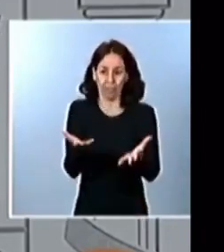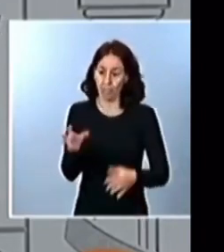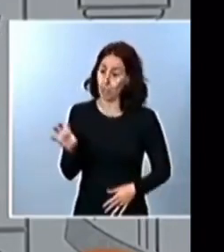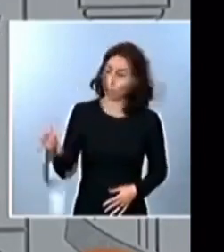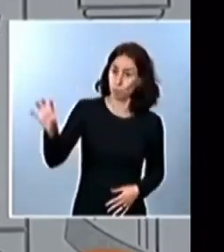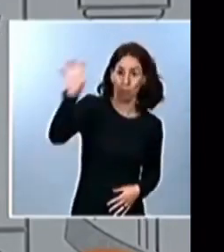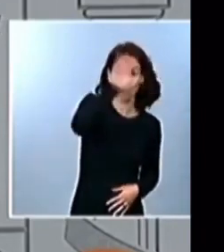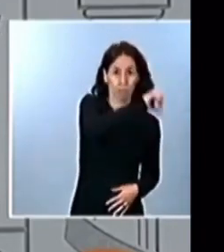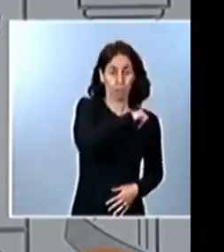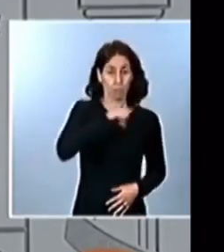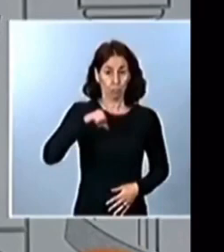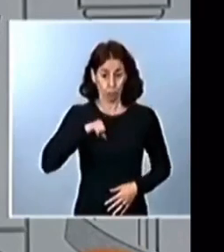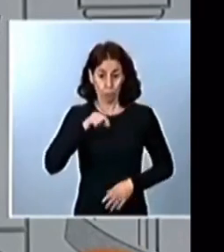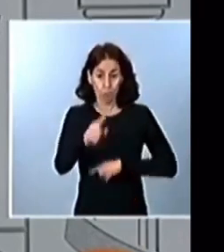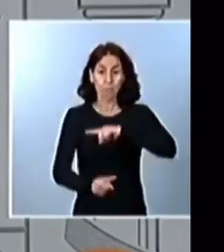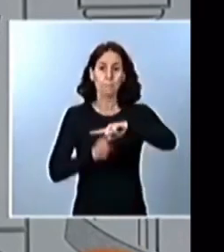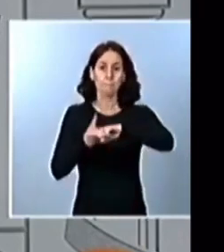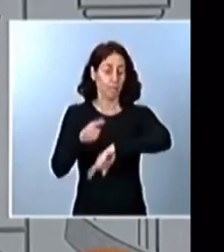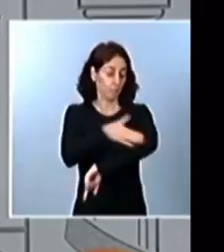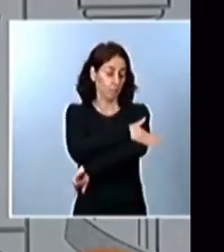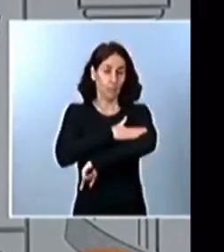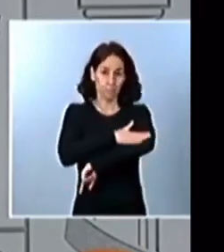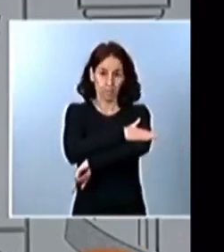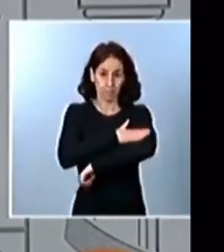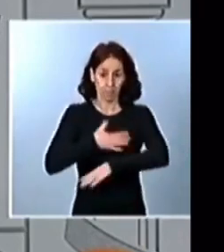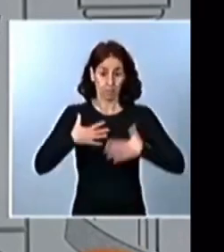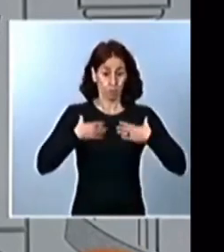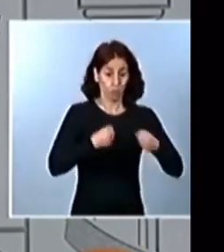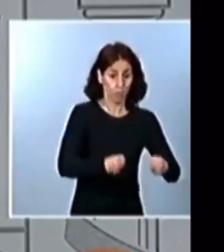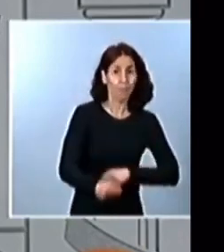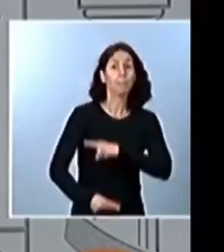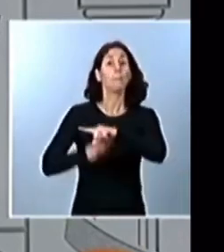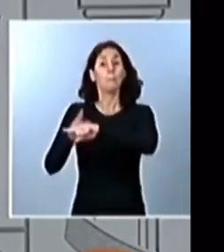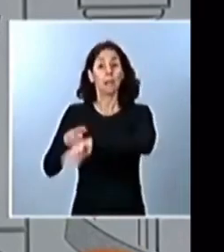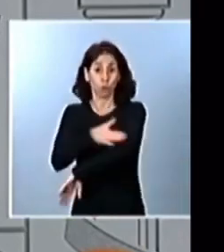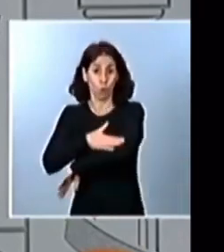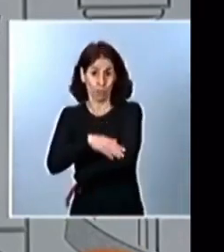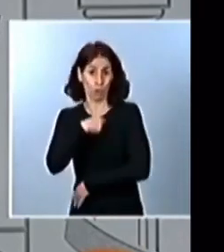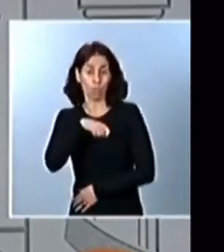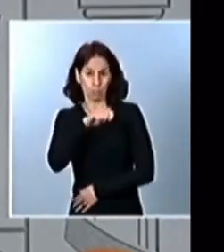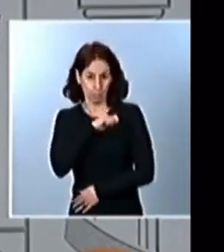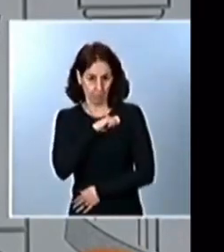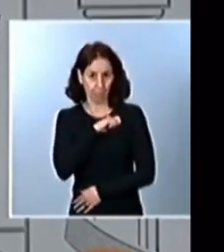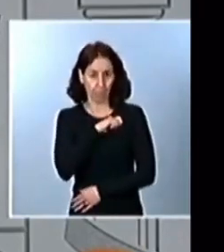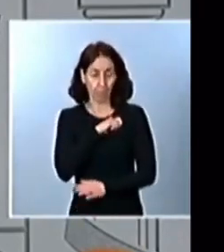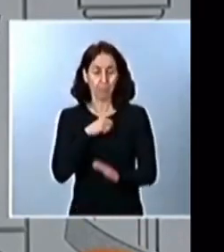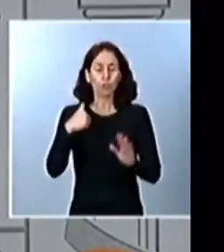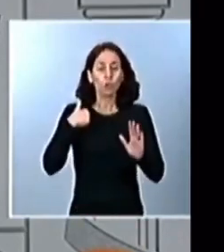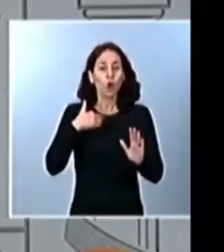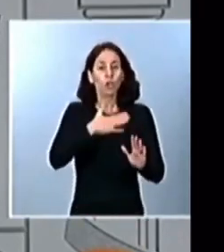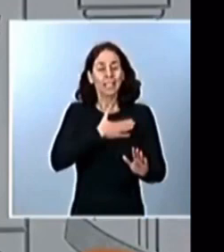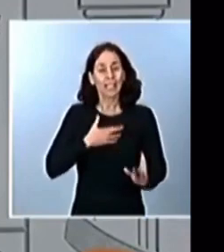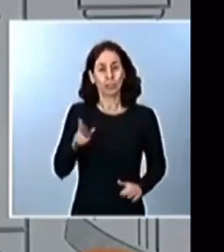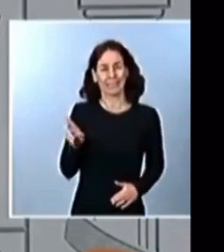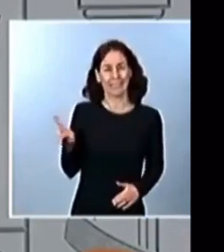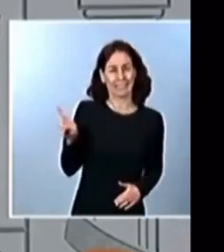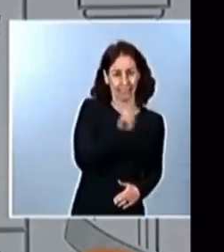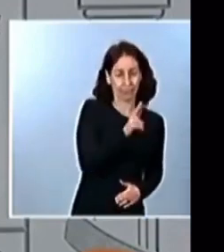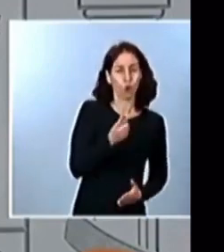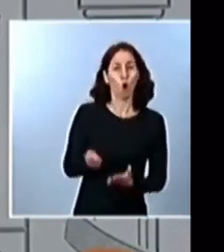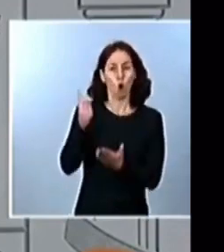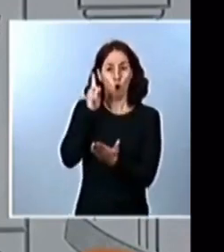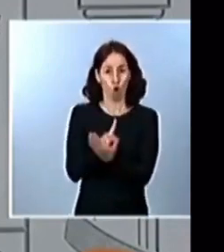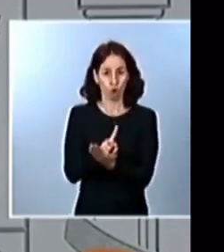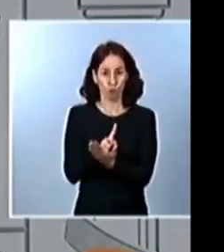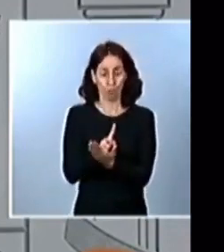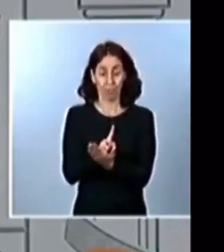con el Gobierno de España, pero me gustaría volver a apelar a la última parte de mi intervención. Hay cosas que no es necesario